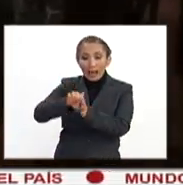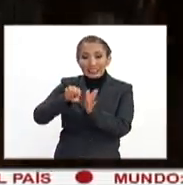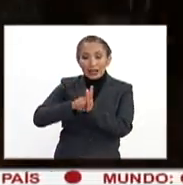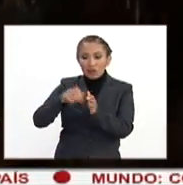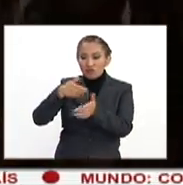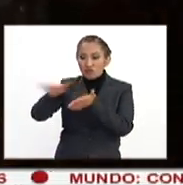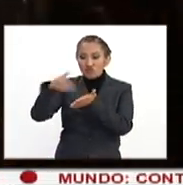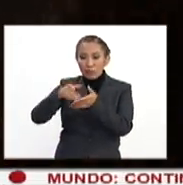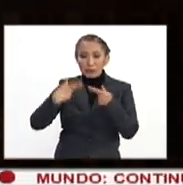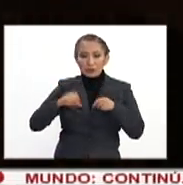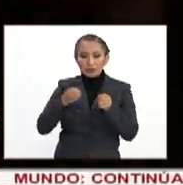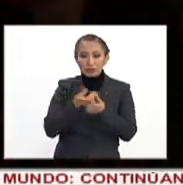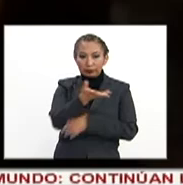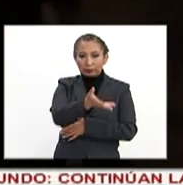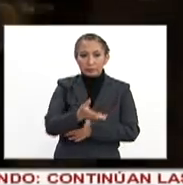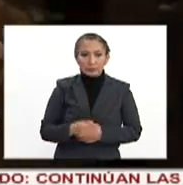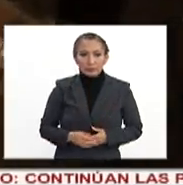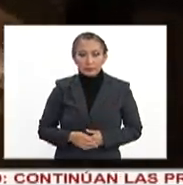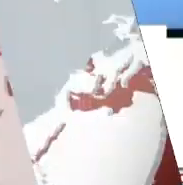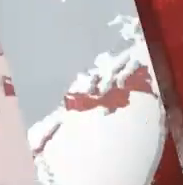fue desalojada.